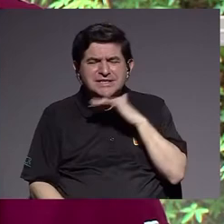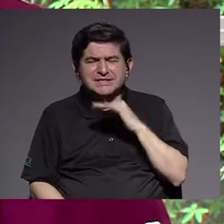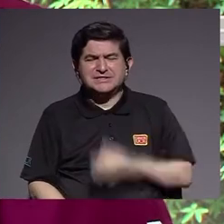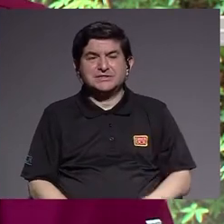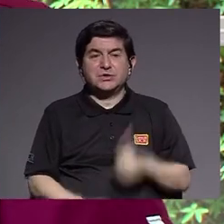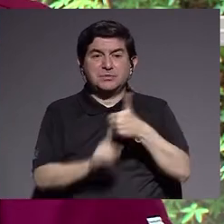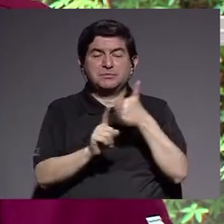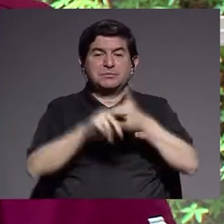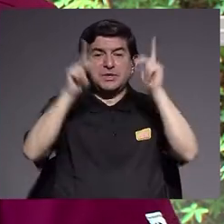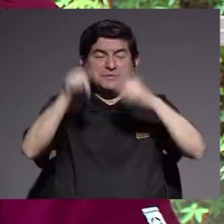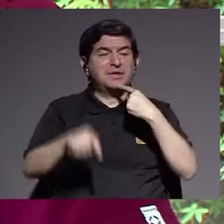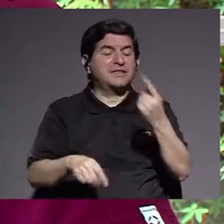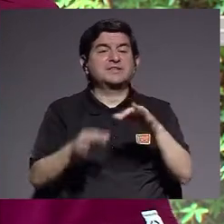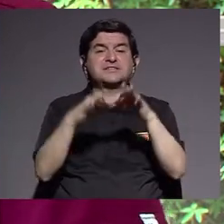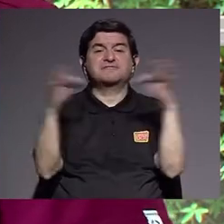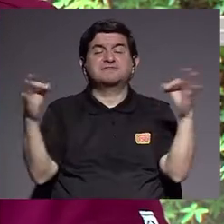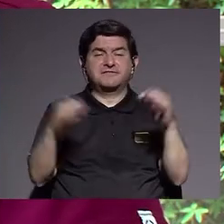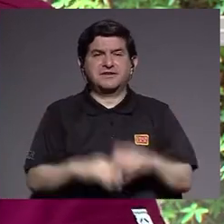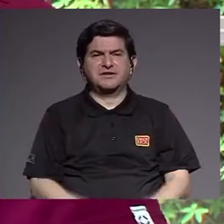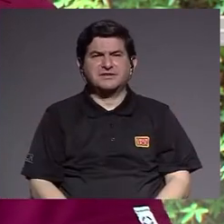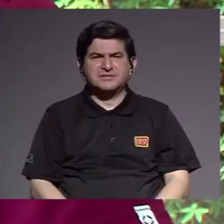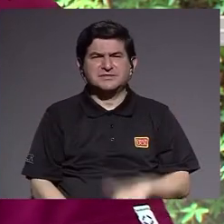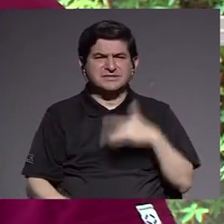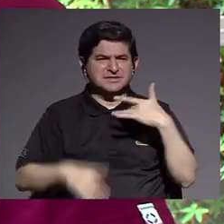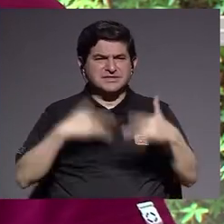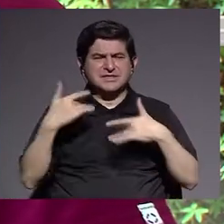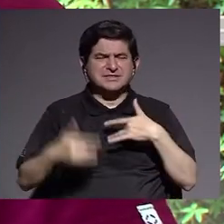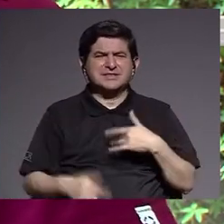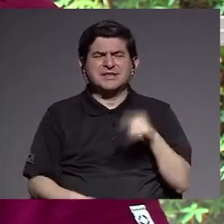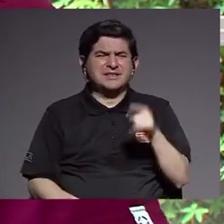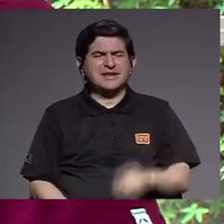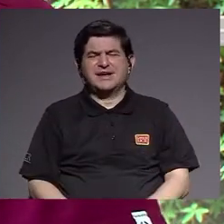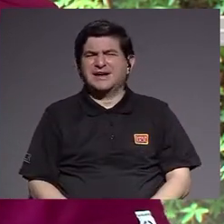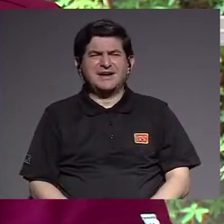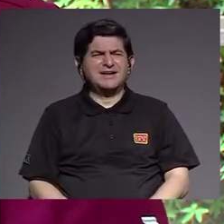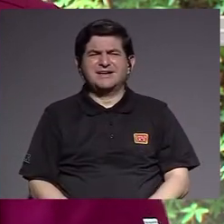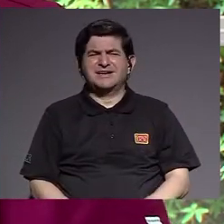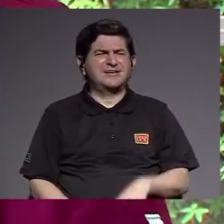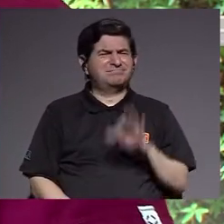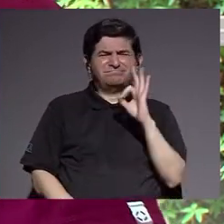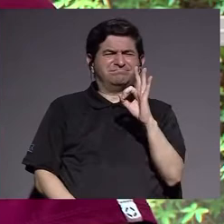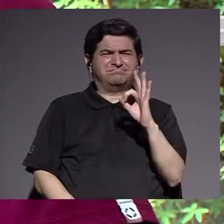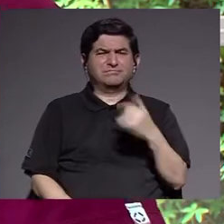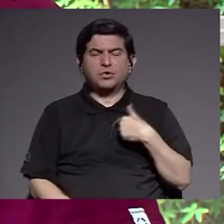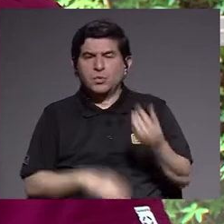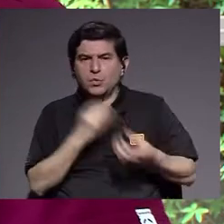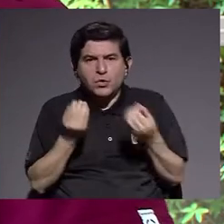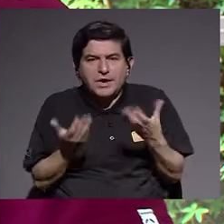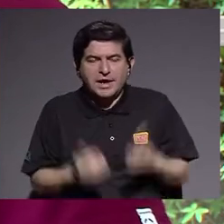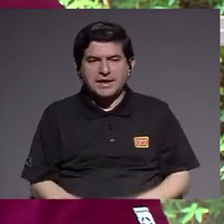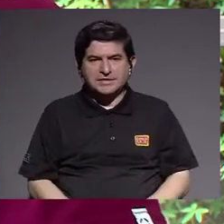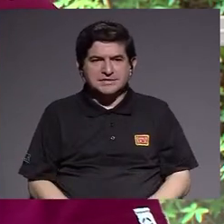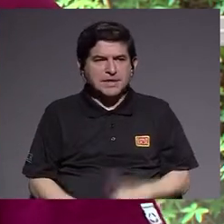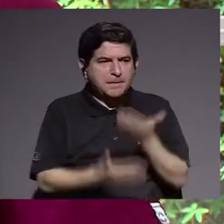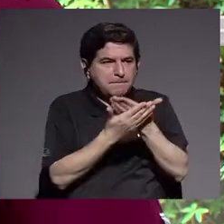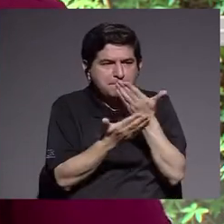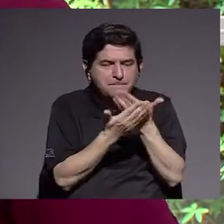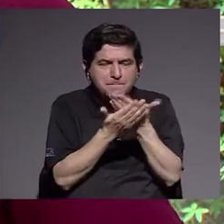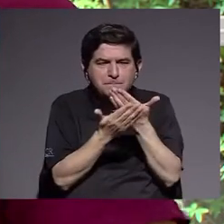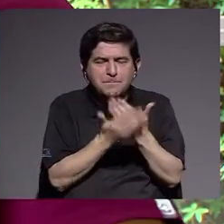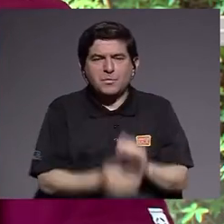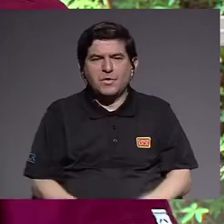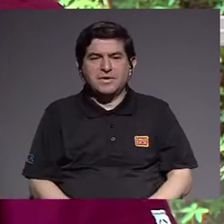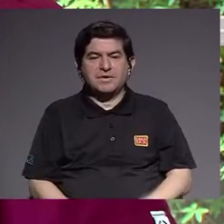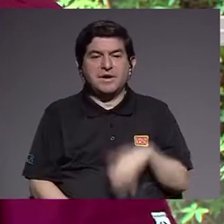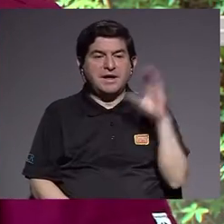extraña a veces los mismos pacientes dicen una frase muy común tienes que tiene sienten un exconsejero verdad entonces qué es lo que hace uno hace ciertas